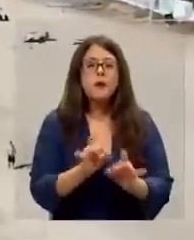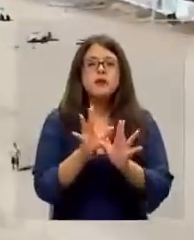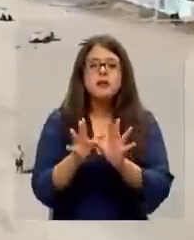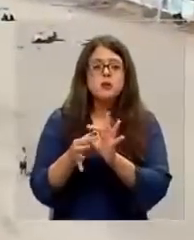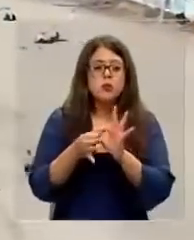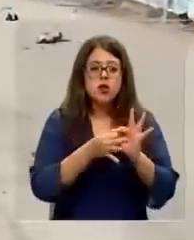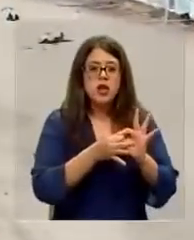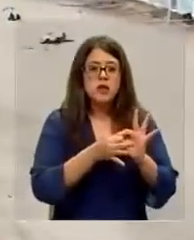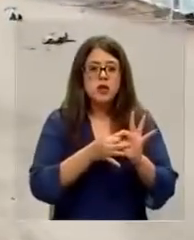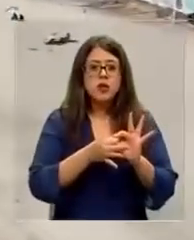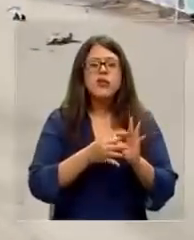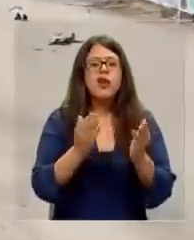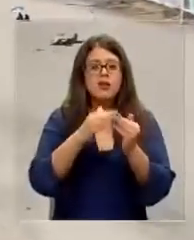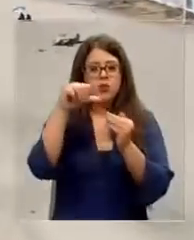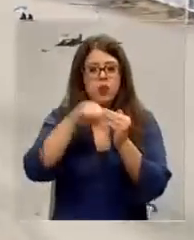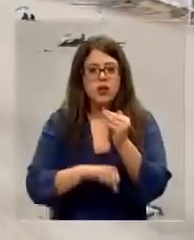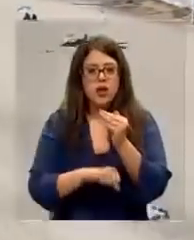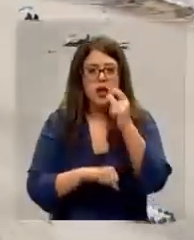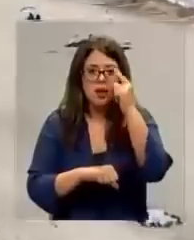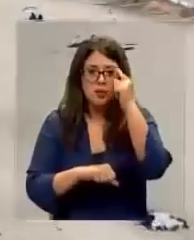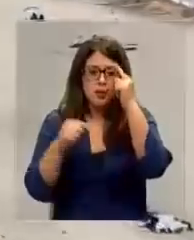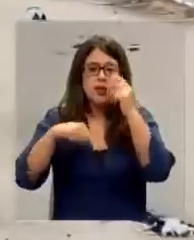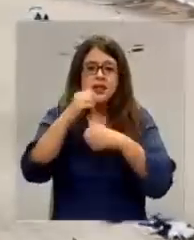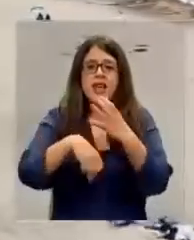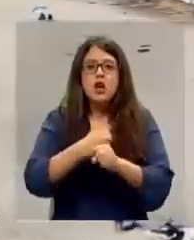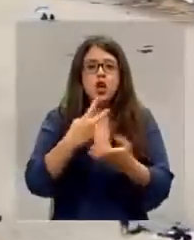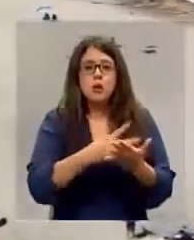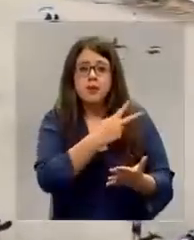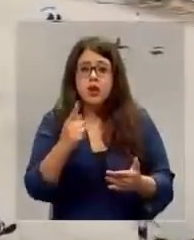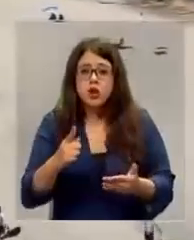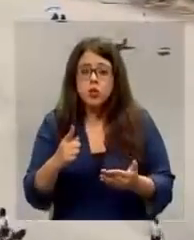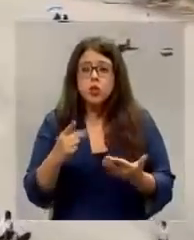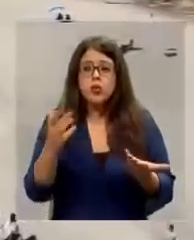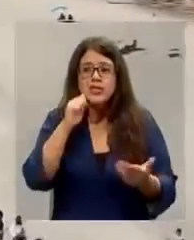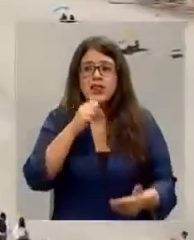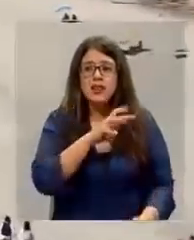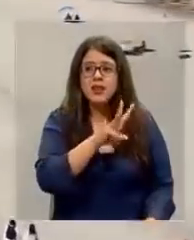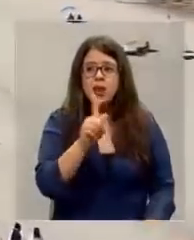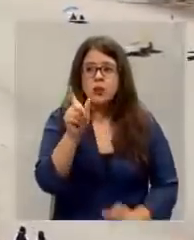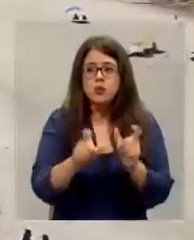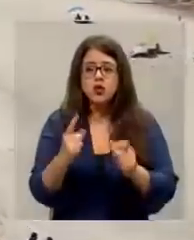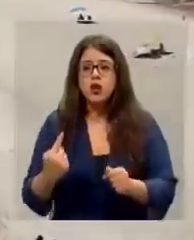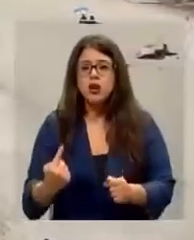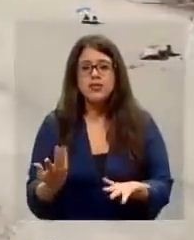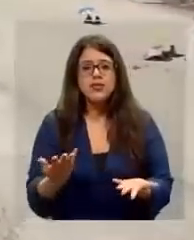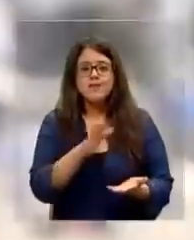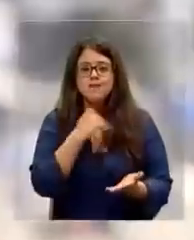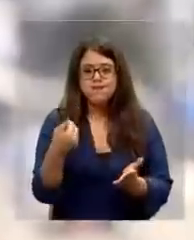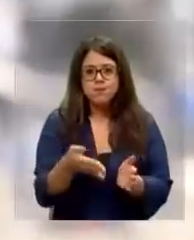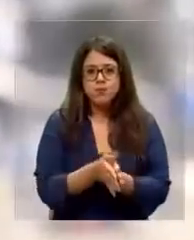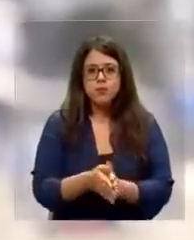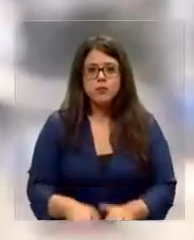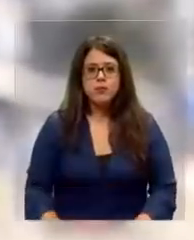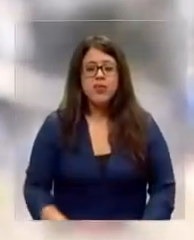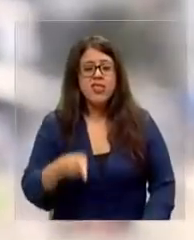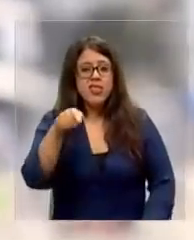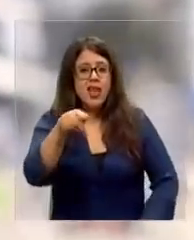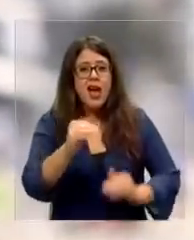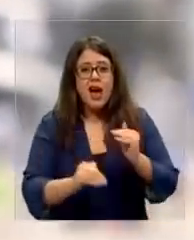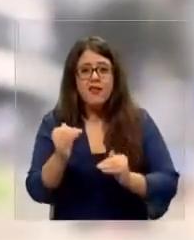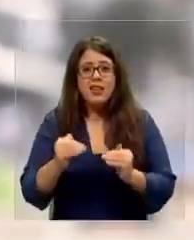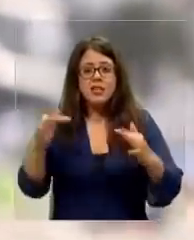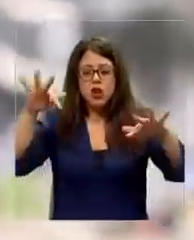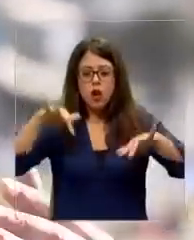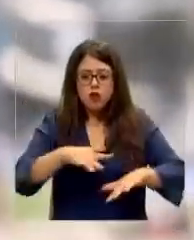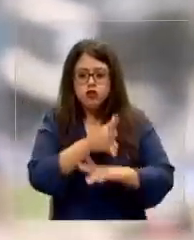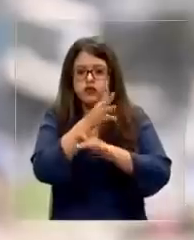debido a las medidas de confinamiento. Y este 2021 está terminando con 31 víctimas mortales. Hay muchas veces donde hay